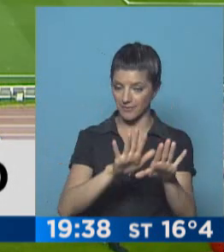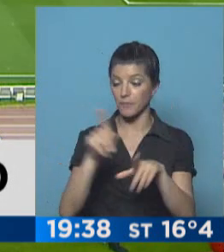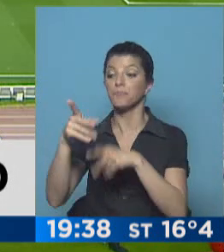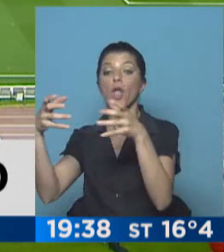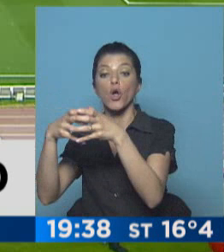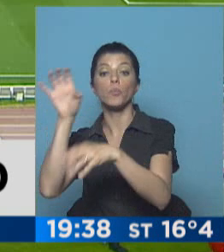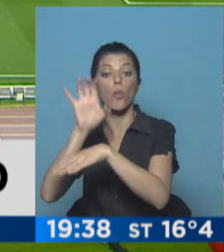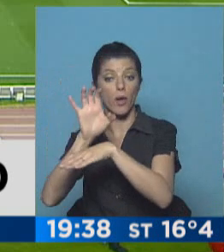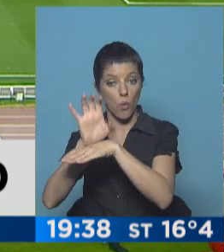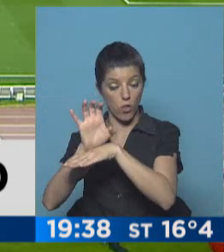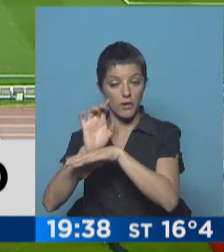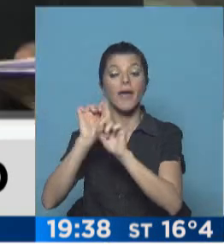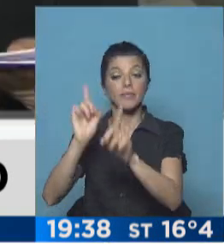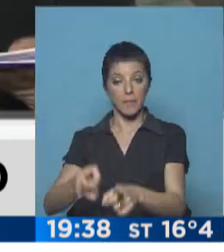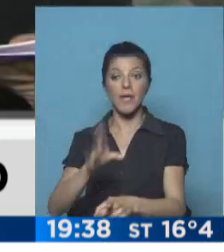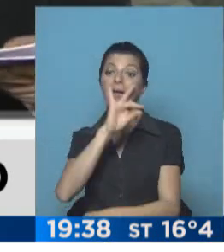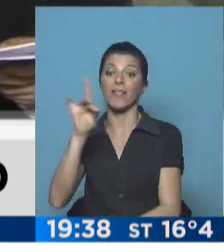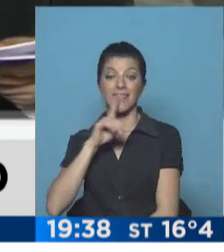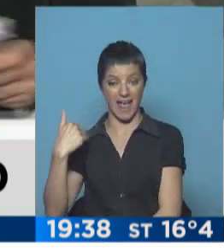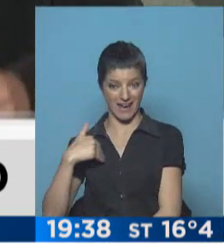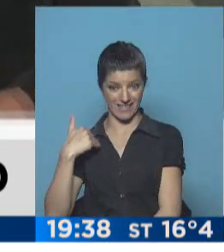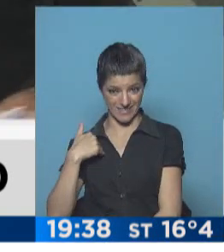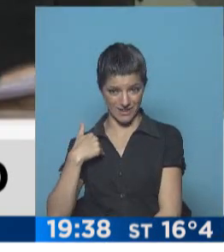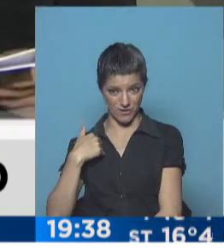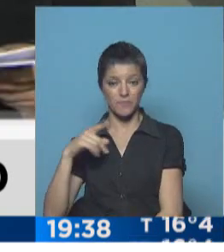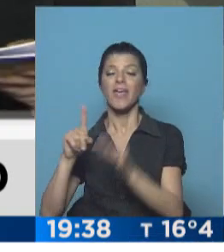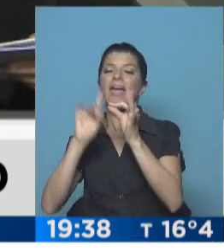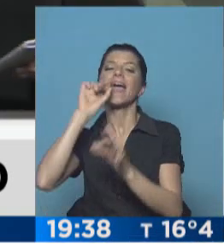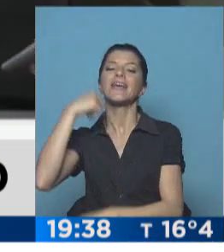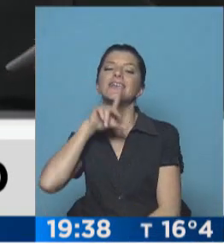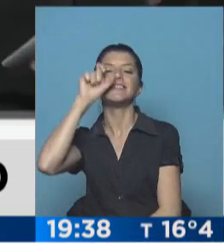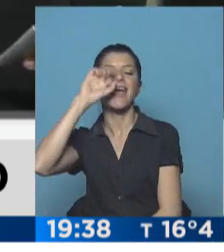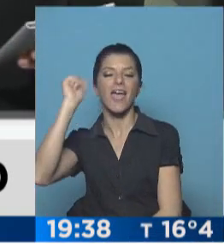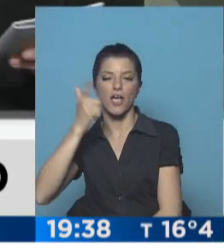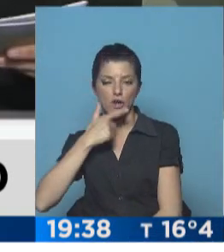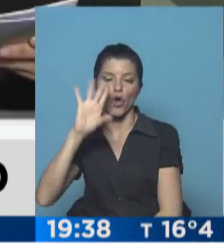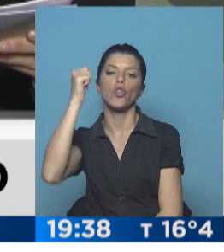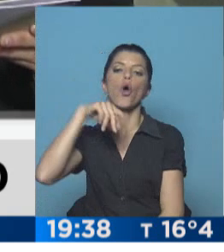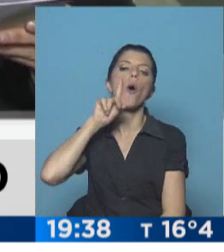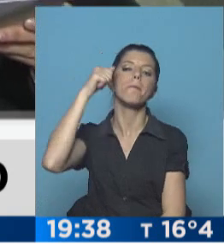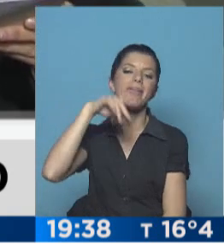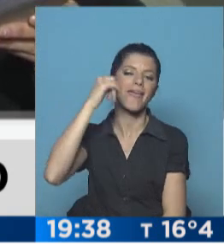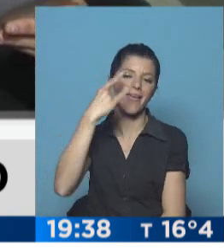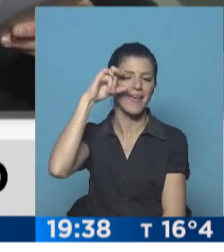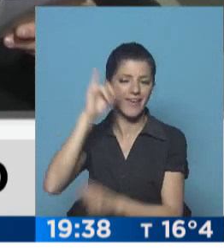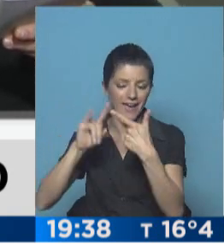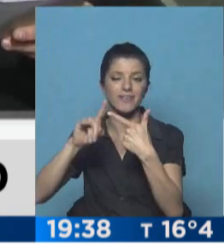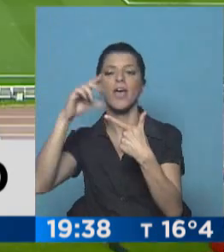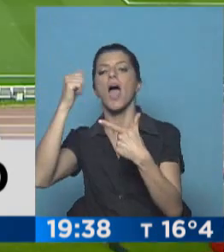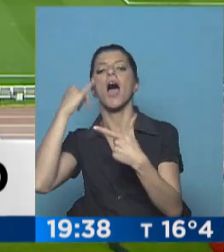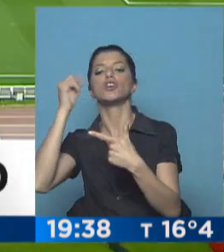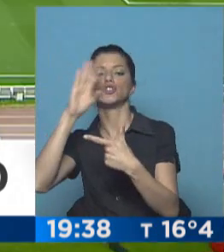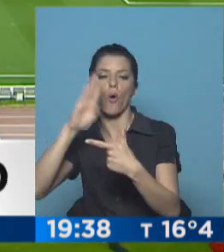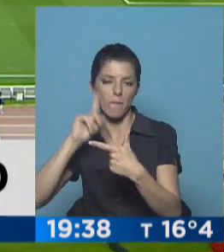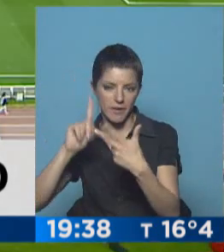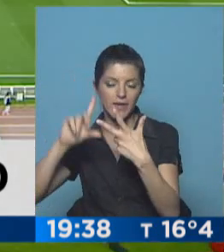ecuatoriano está dirigido también por un argentino. Estamos hablando de Gustavo Quinteros, que va a ir con Domínguez, Paredes, Mena, Achillier, Walter Ayoví,